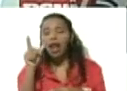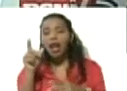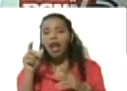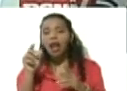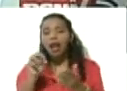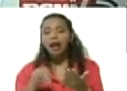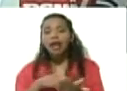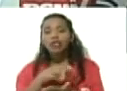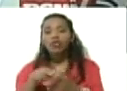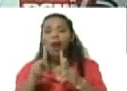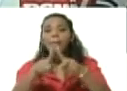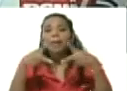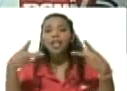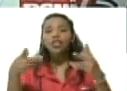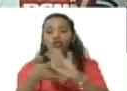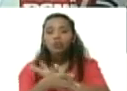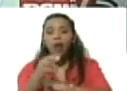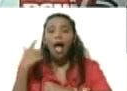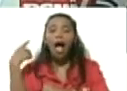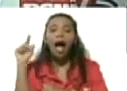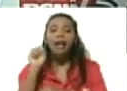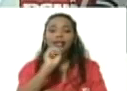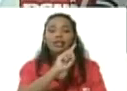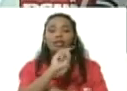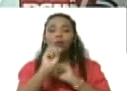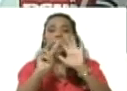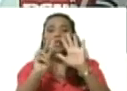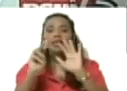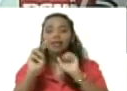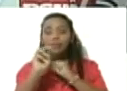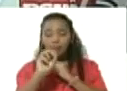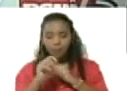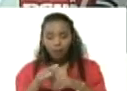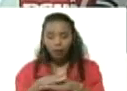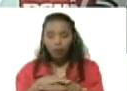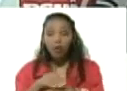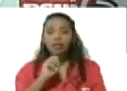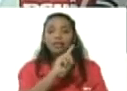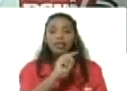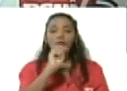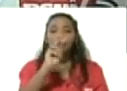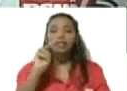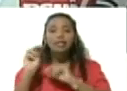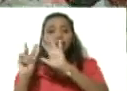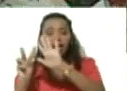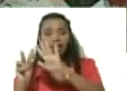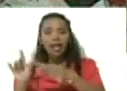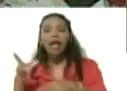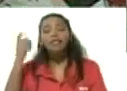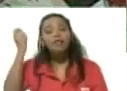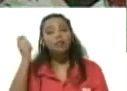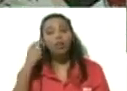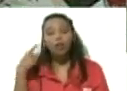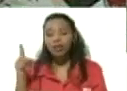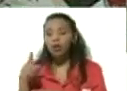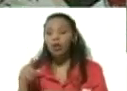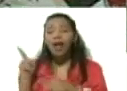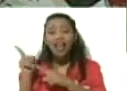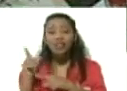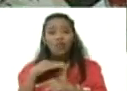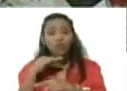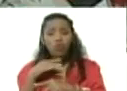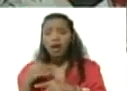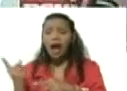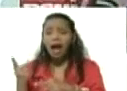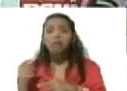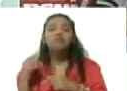dijo, habían 127 diputados. Eso es más que suficiente para que la sesión se hiciera sin ningún tipo de